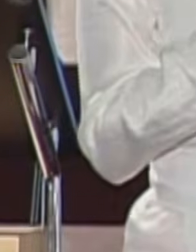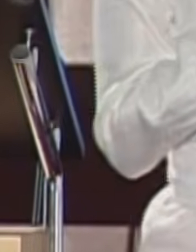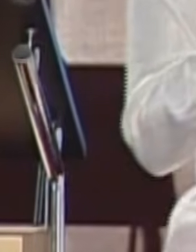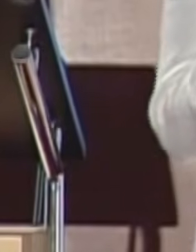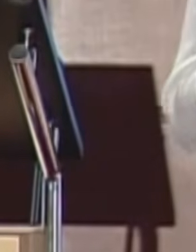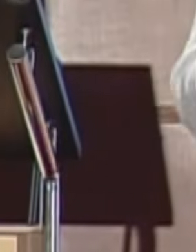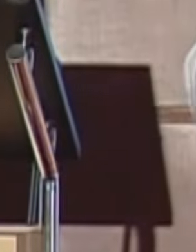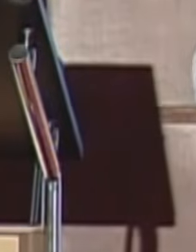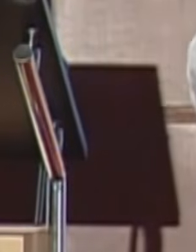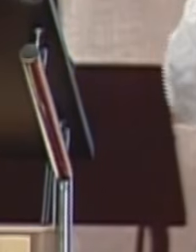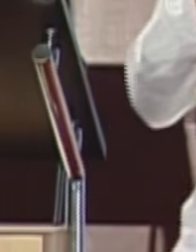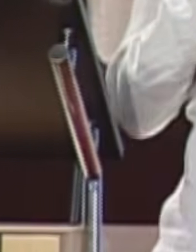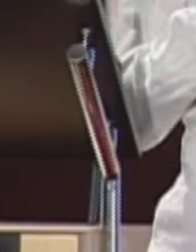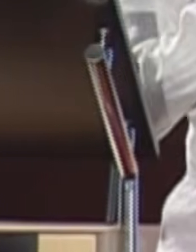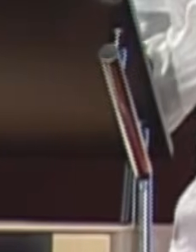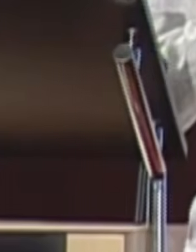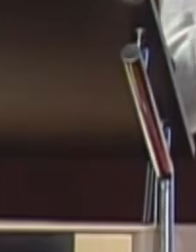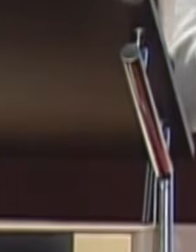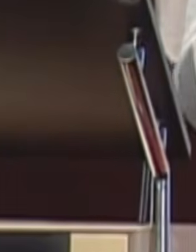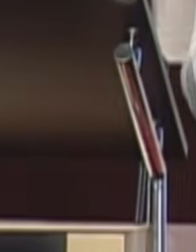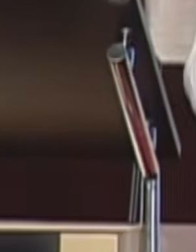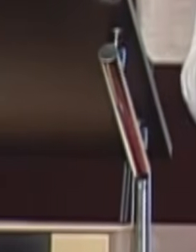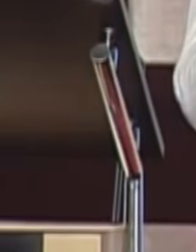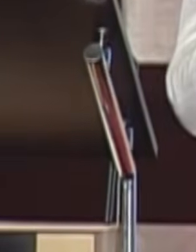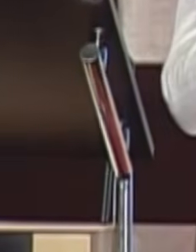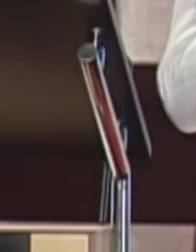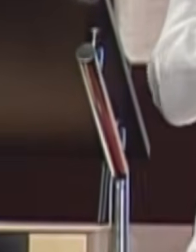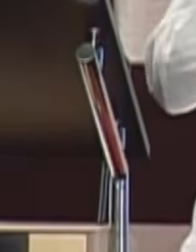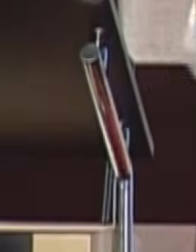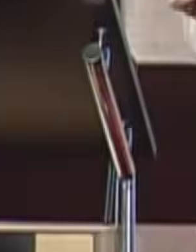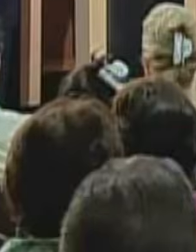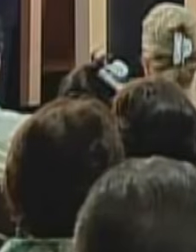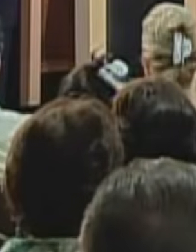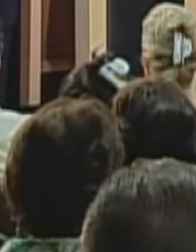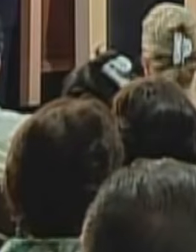admira. Los dejo entonces con el tema cuidado con al paciente terminal en casa.